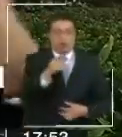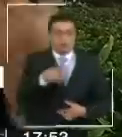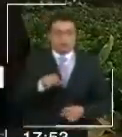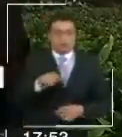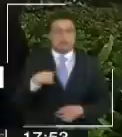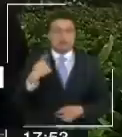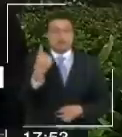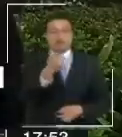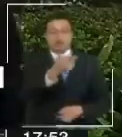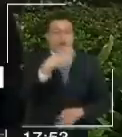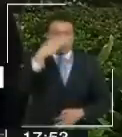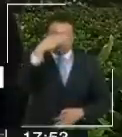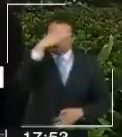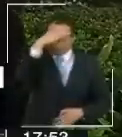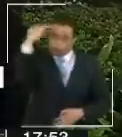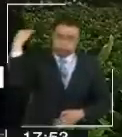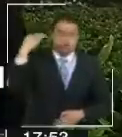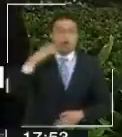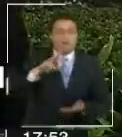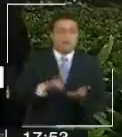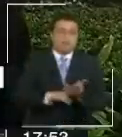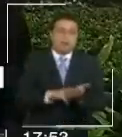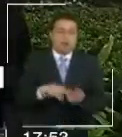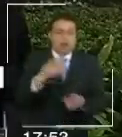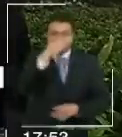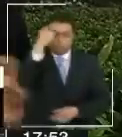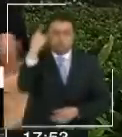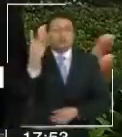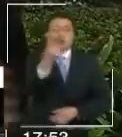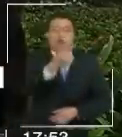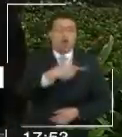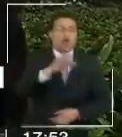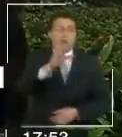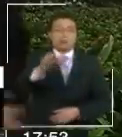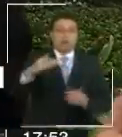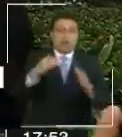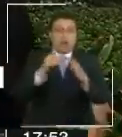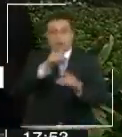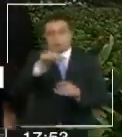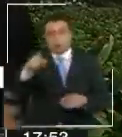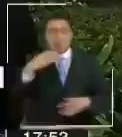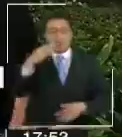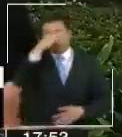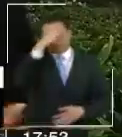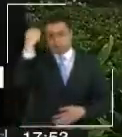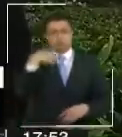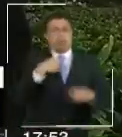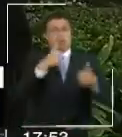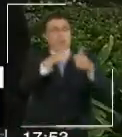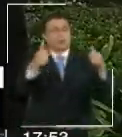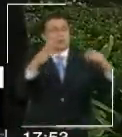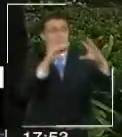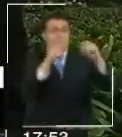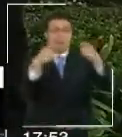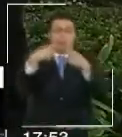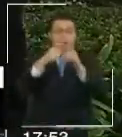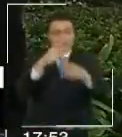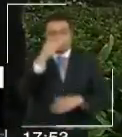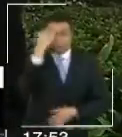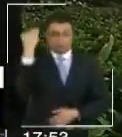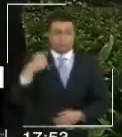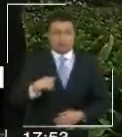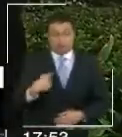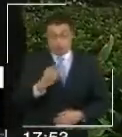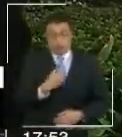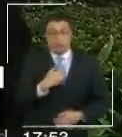chilenismo, cabreada a la población ya con estas discusiones absurdas entre los dirigentes. Entonces, si cometimos nosotros